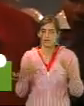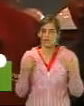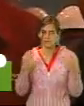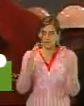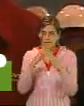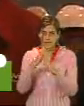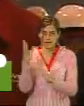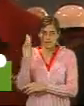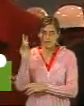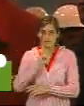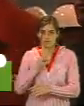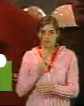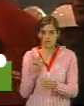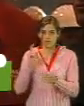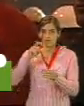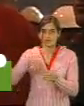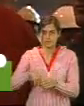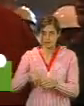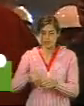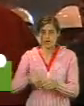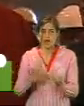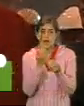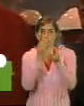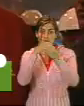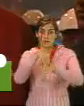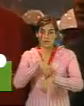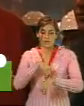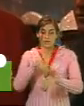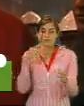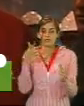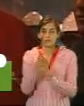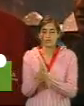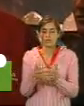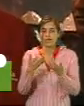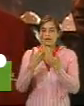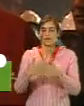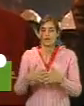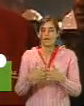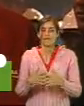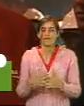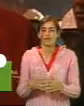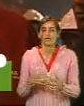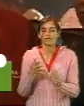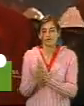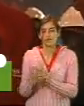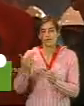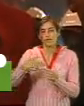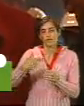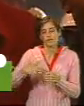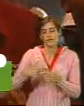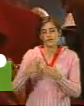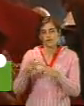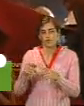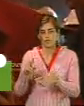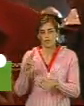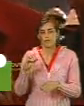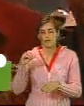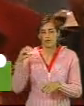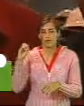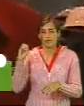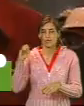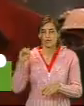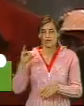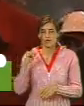Venezuela, vamos a hacer la suscripción de unos acuerdos entre la empresa Bicoa y PDVSA para, en el marco